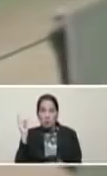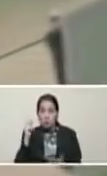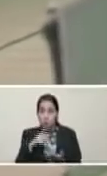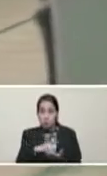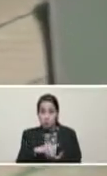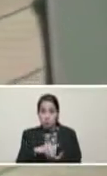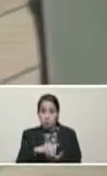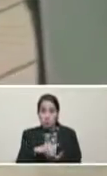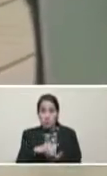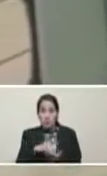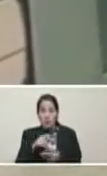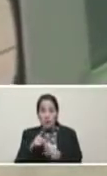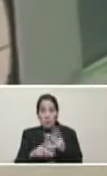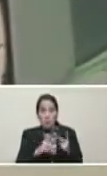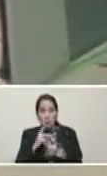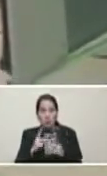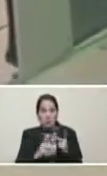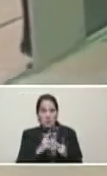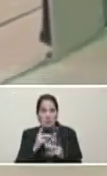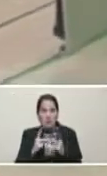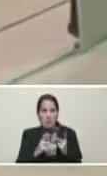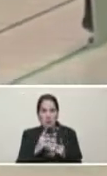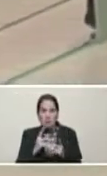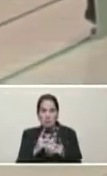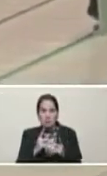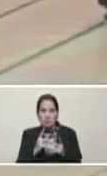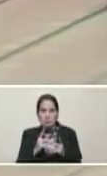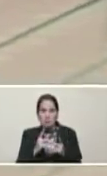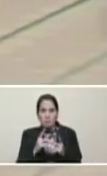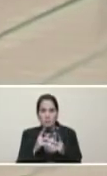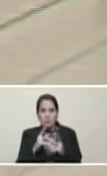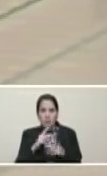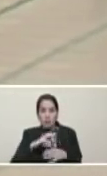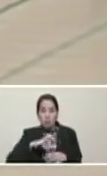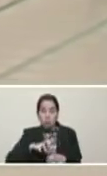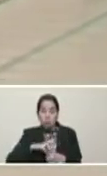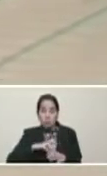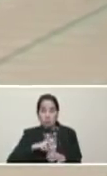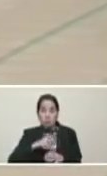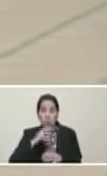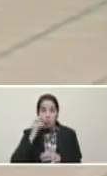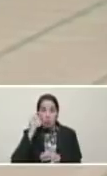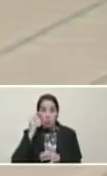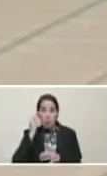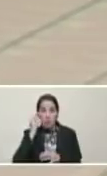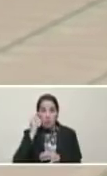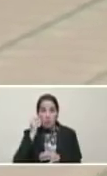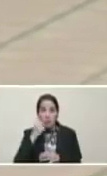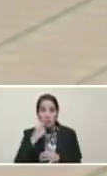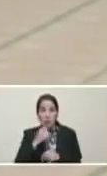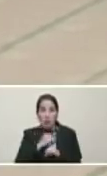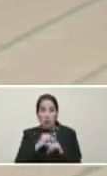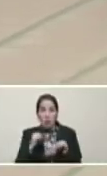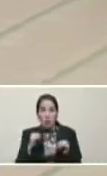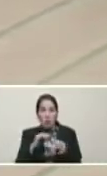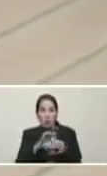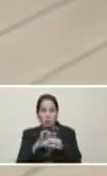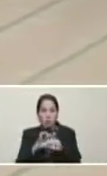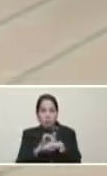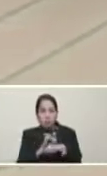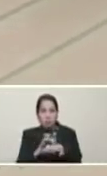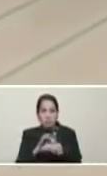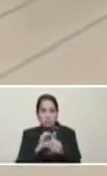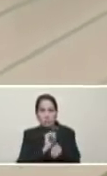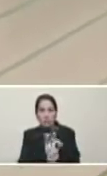y luego aquí es procesada la planta la pasta de tomate para lograr el encadenamiento productivo que